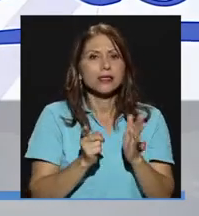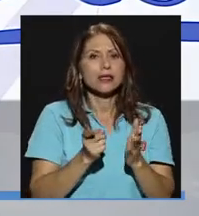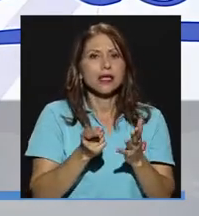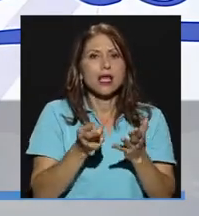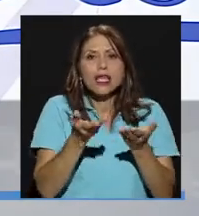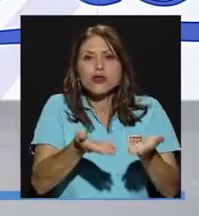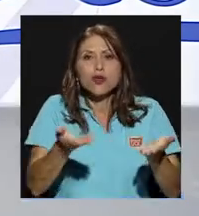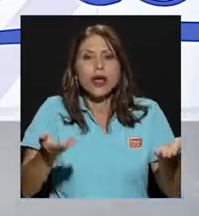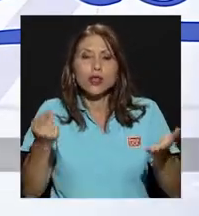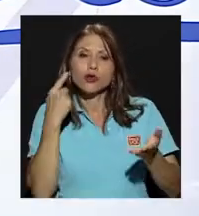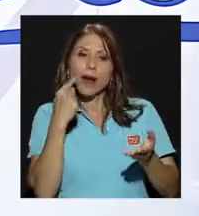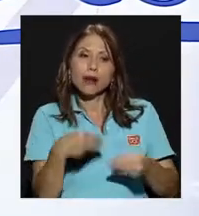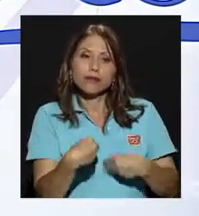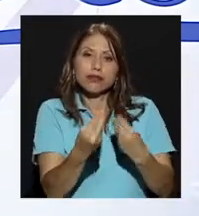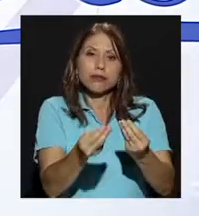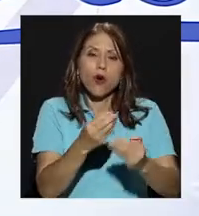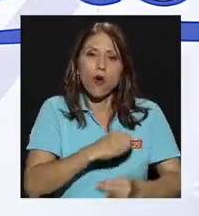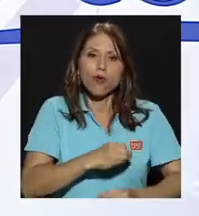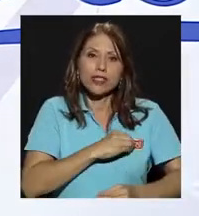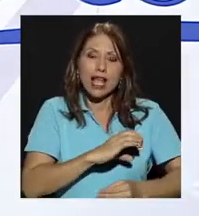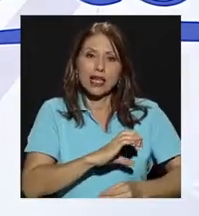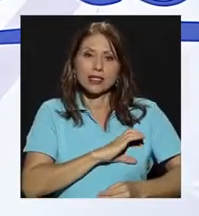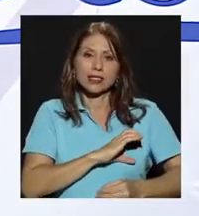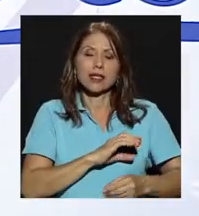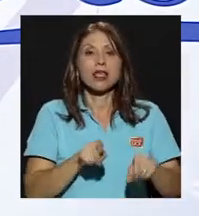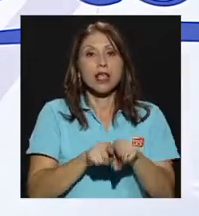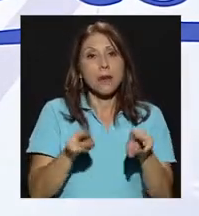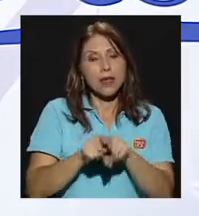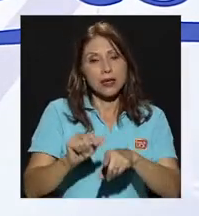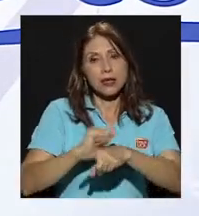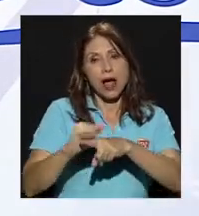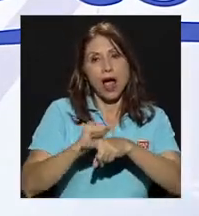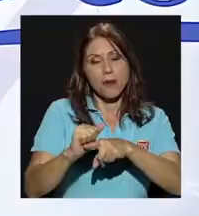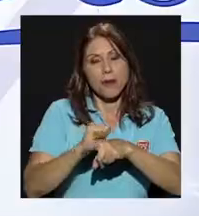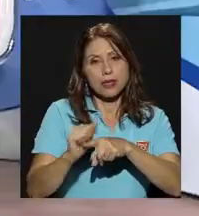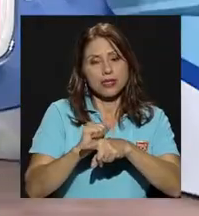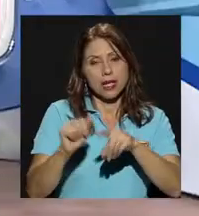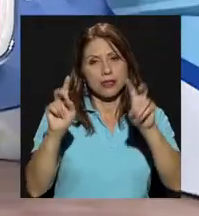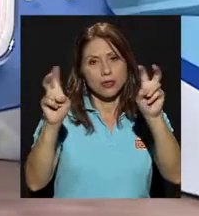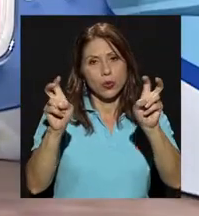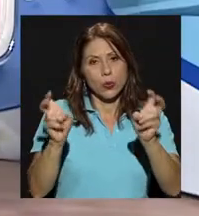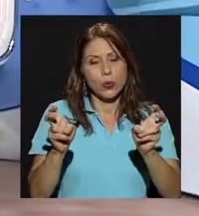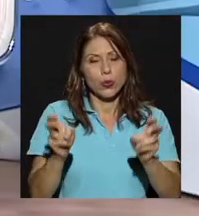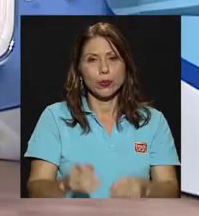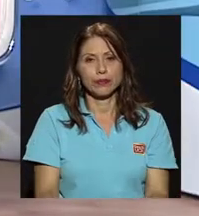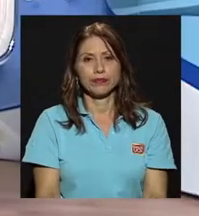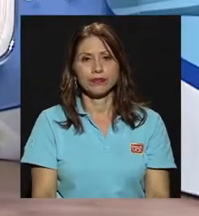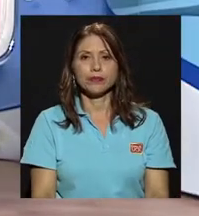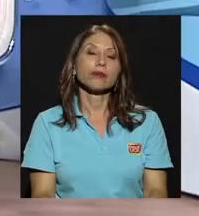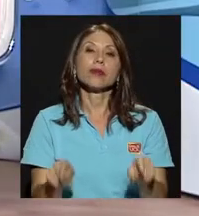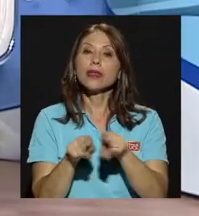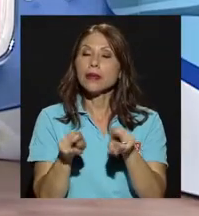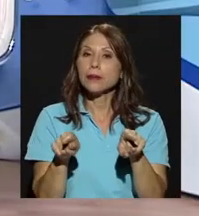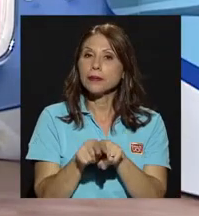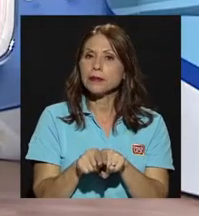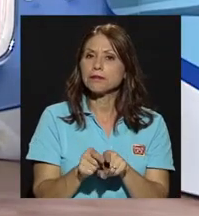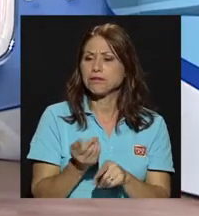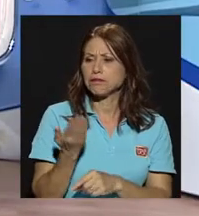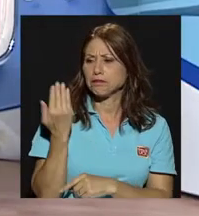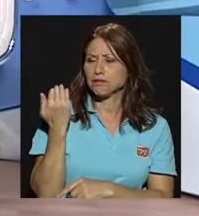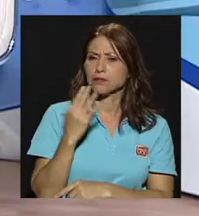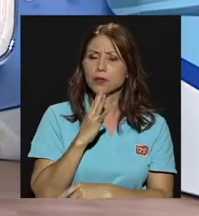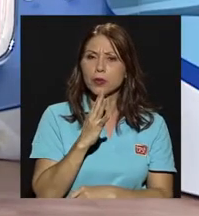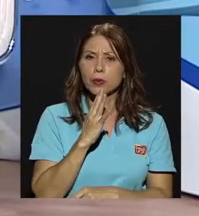instrumentos para los oficiales de seguridad y también, muy importante, en temas de capacitación. También conversábamos ahora fuera